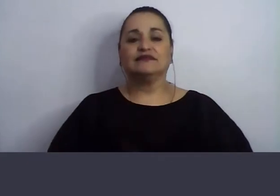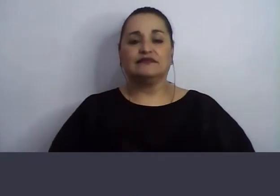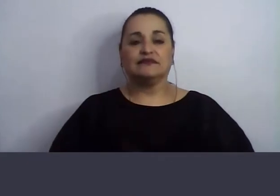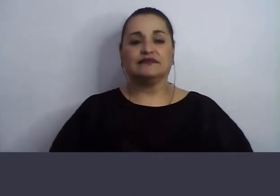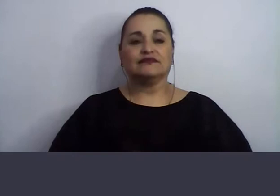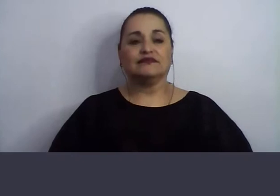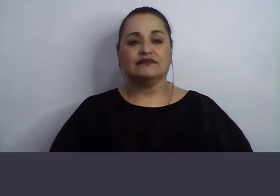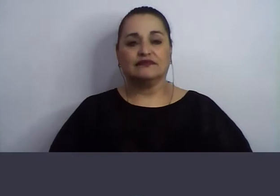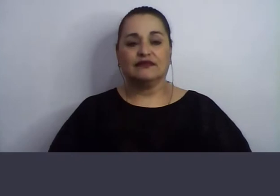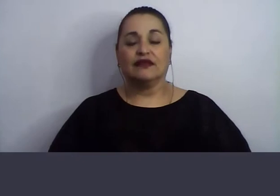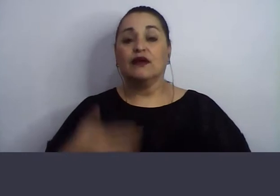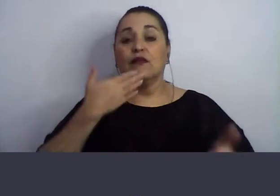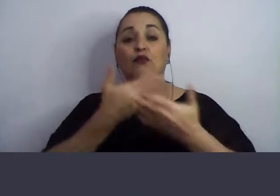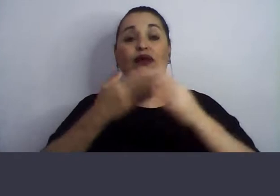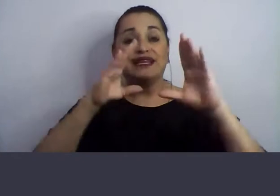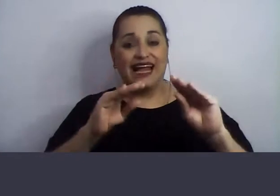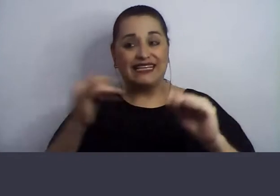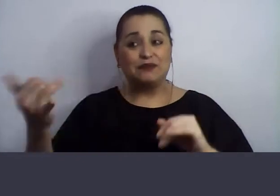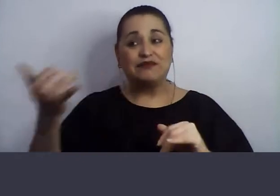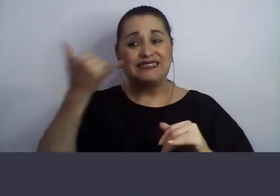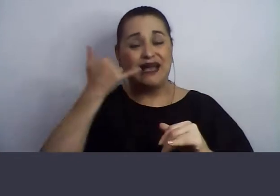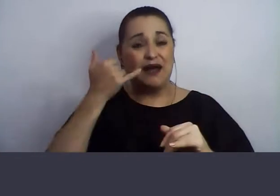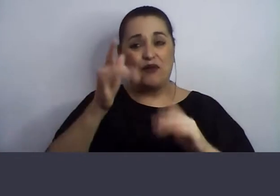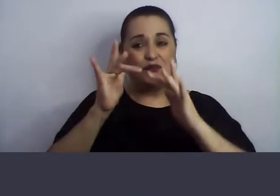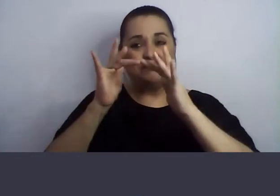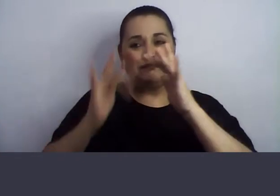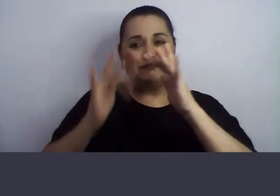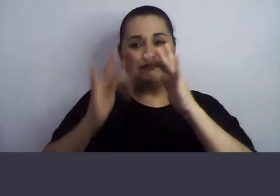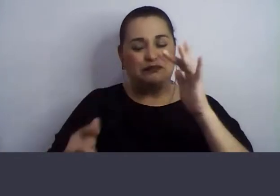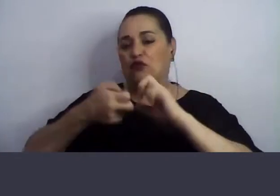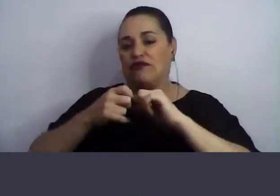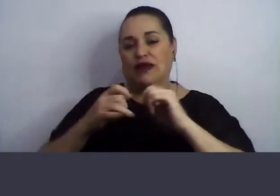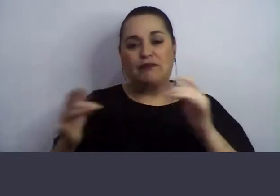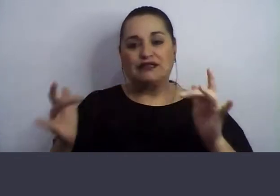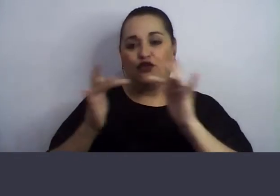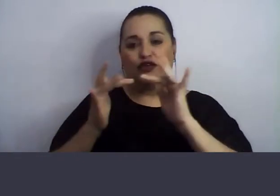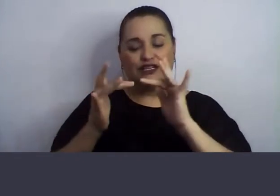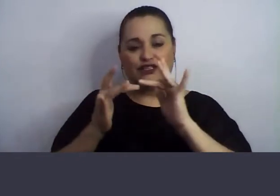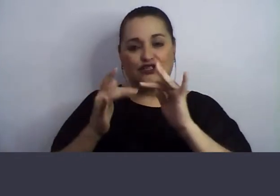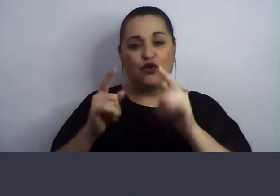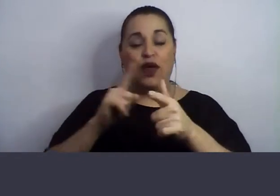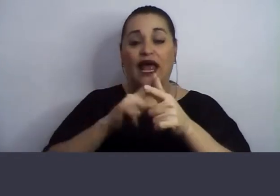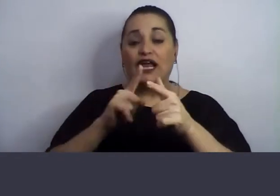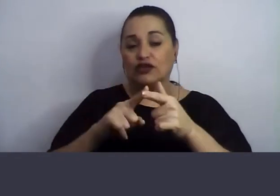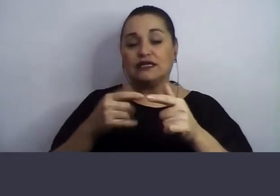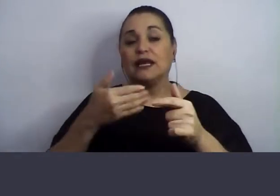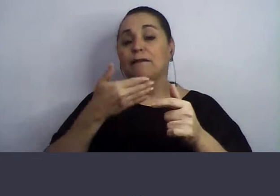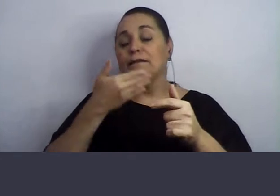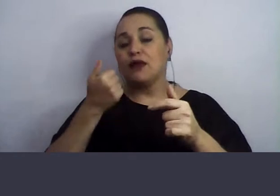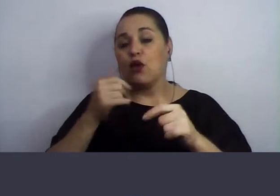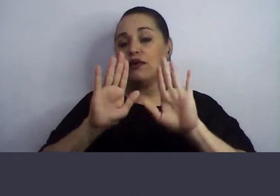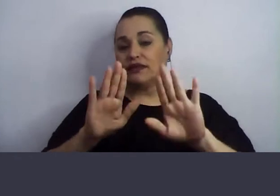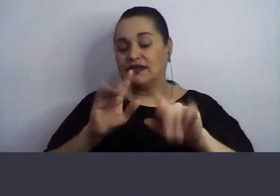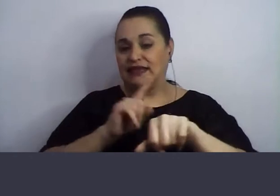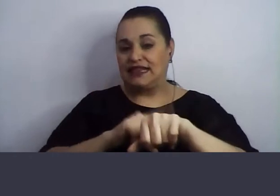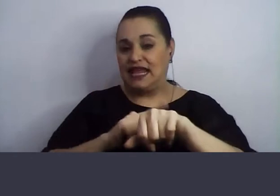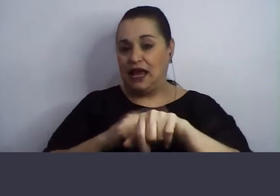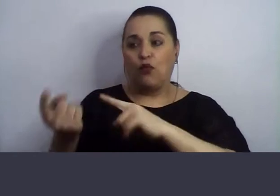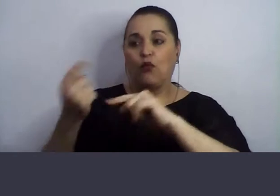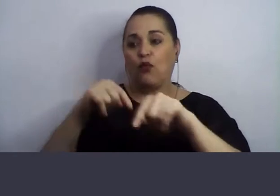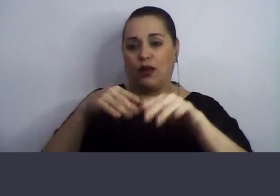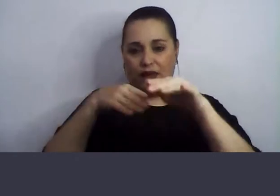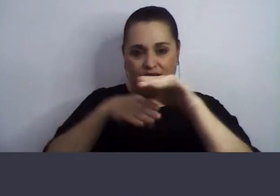Buenas tardes, disculpen, me acaba de llamar doña Damari, de hecho que tiene un poco de problemas de conexión, entonces vamos a darle chancecito a que vuelva a